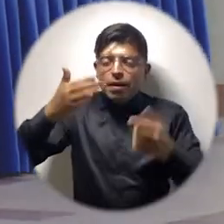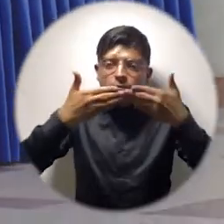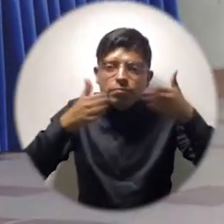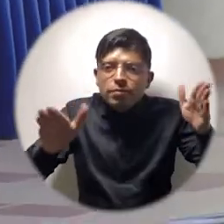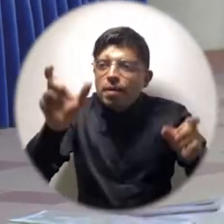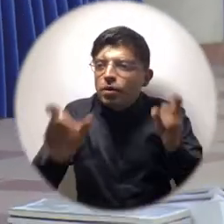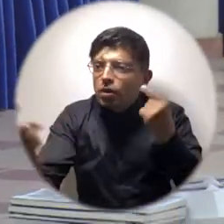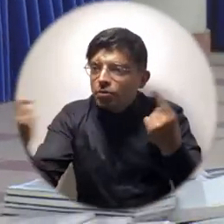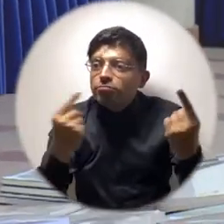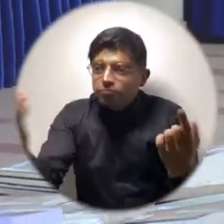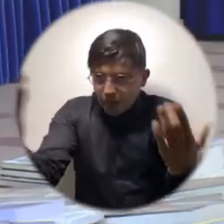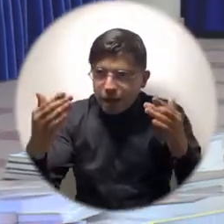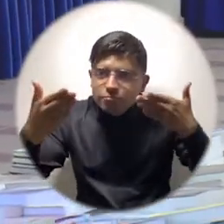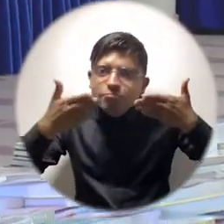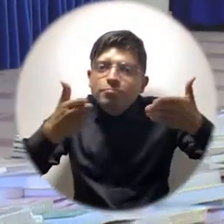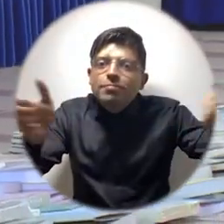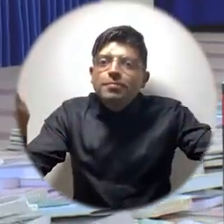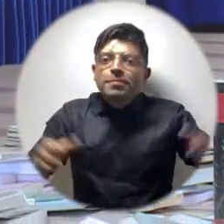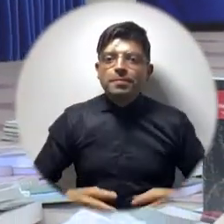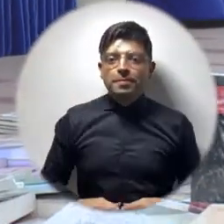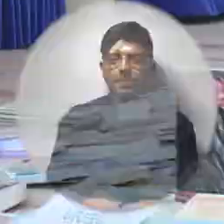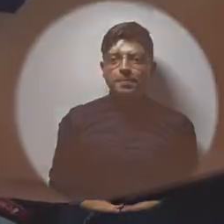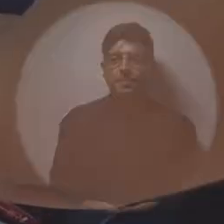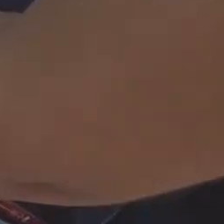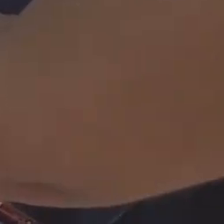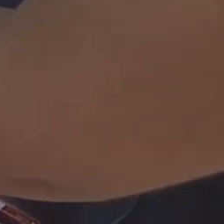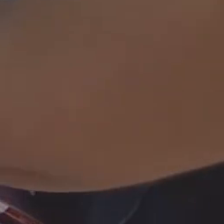Marta abrieron su atención al público.